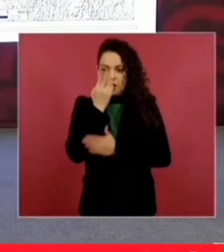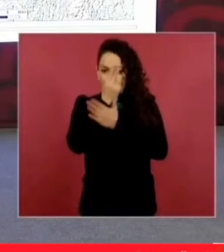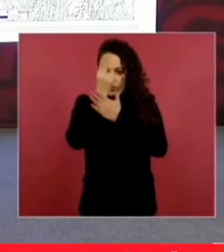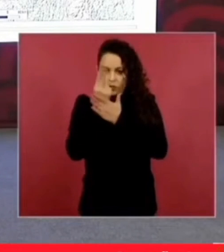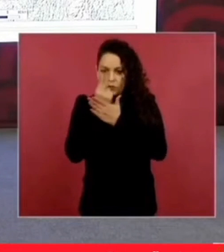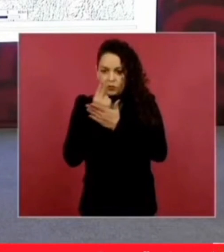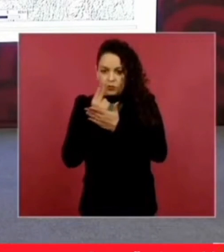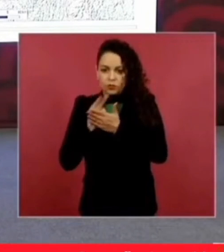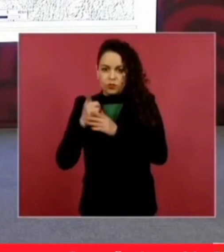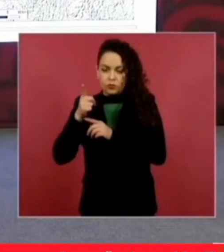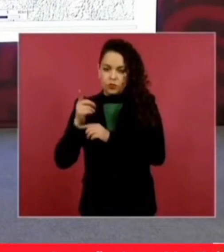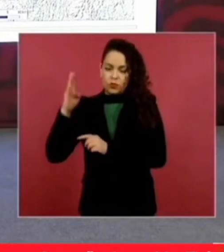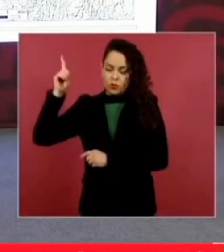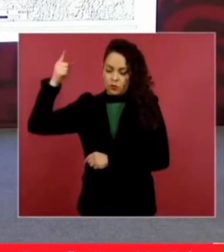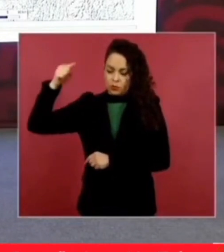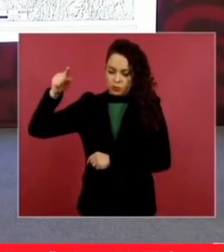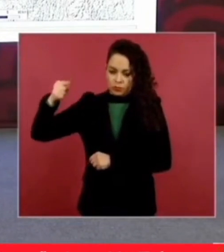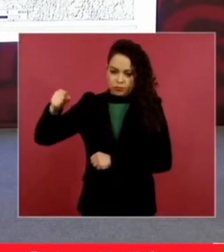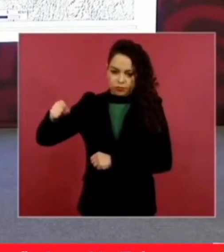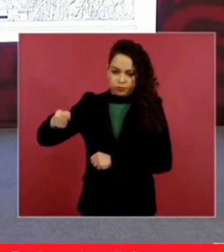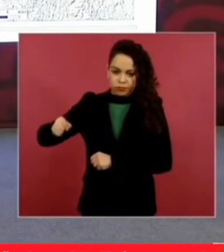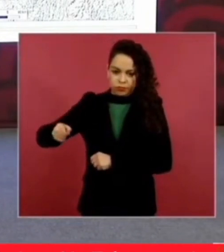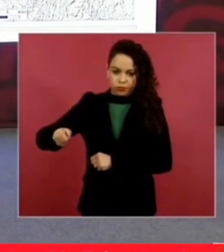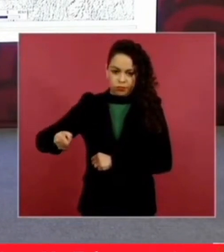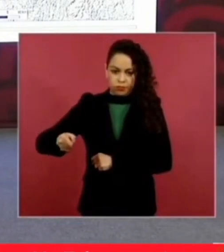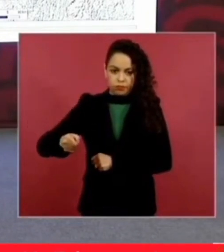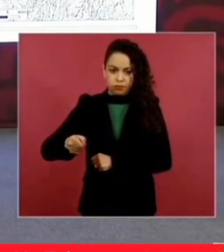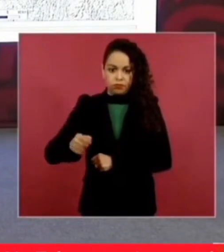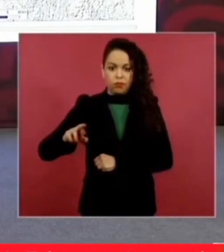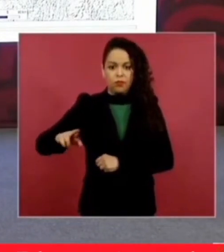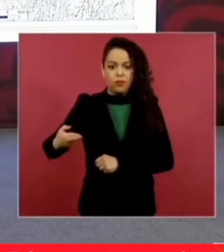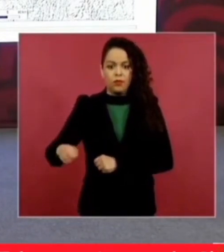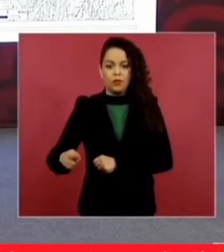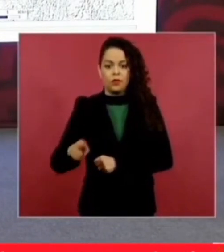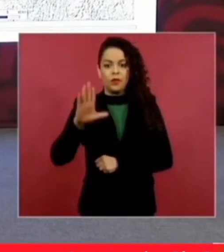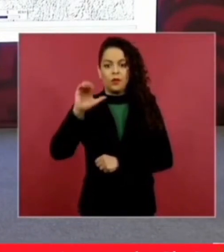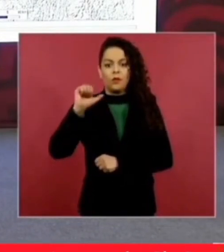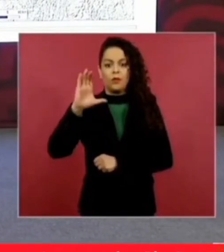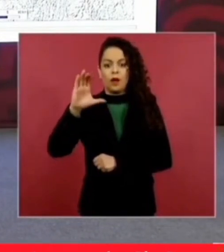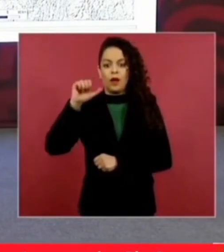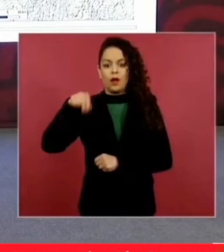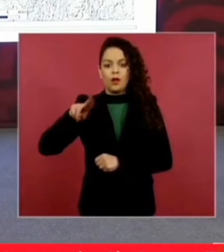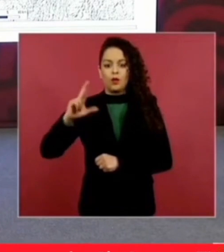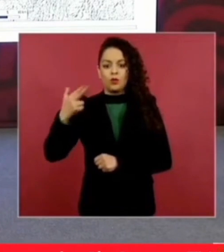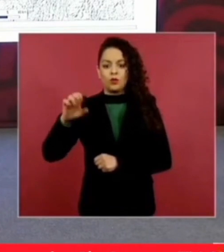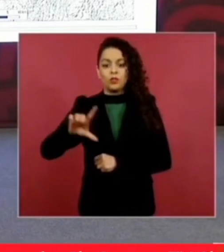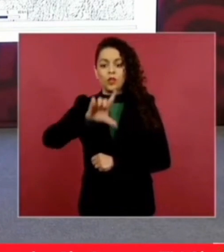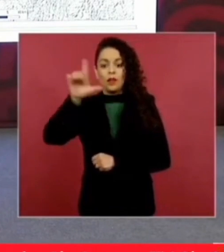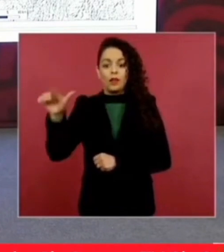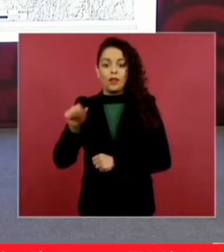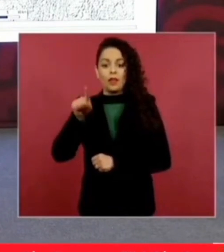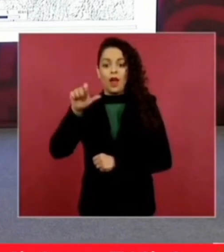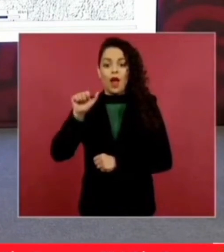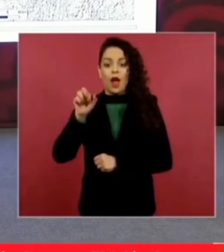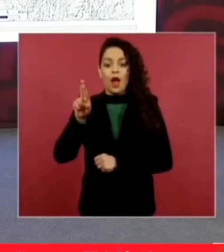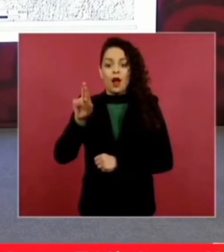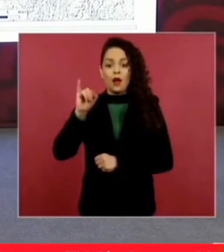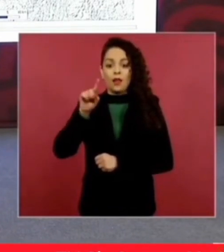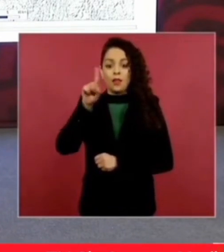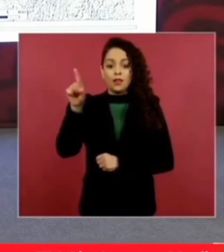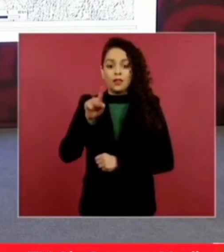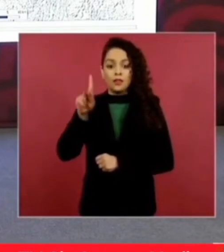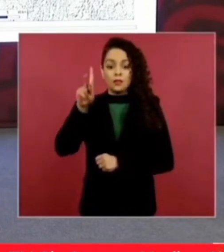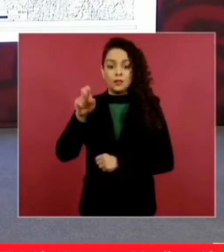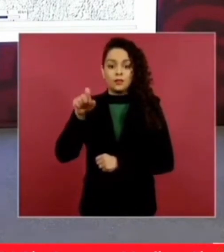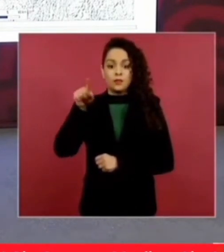la cuenca de lo que les compartía Río Bacanuchi. Después en Arispe, este río Bacanuchi toma el nombre